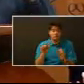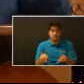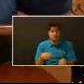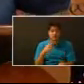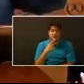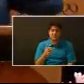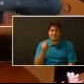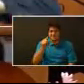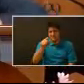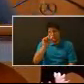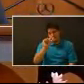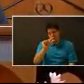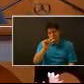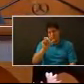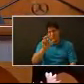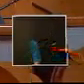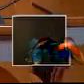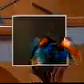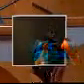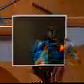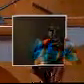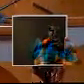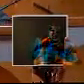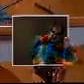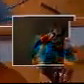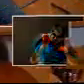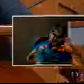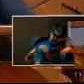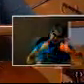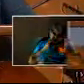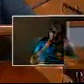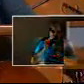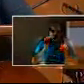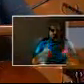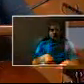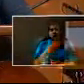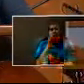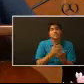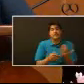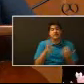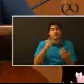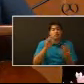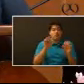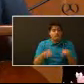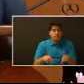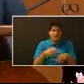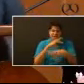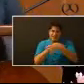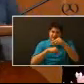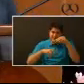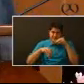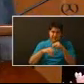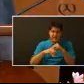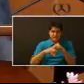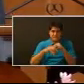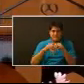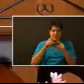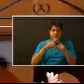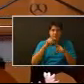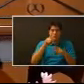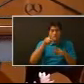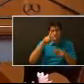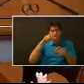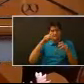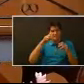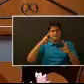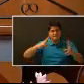fuerza, en esa tu poca fuerza, en esa fuerza tú puedes ir y tú puedes convertirte hoy en un valiente,